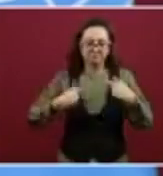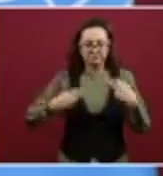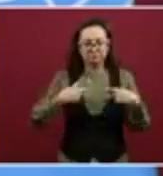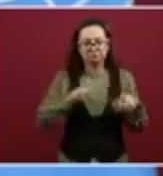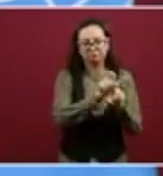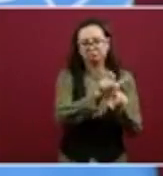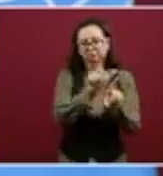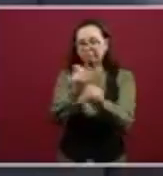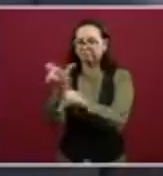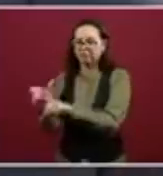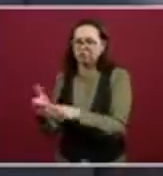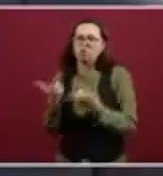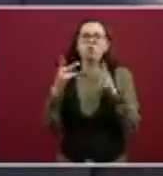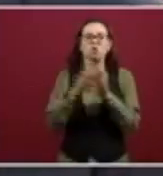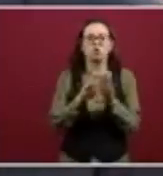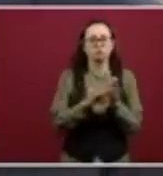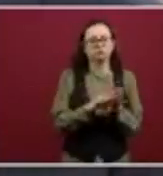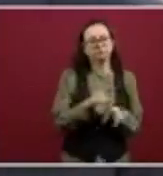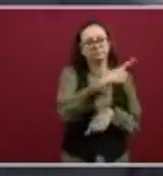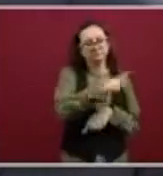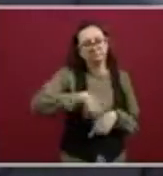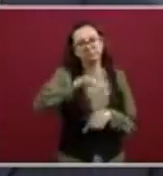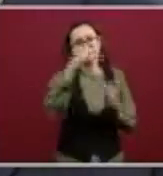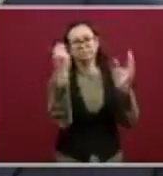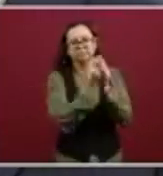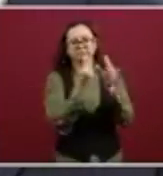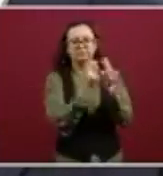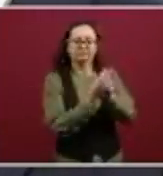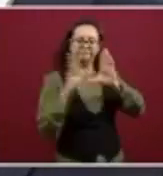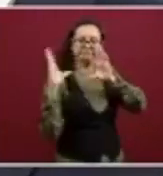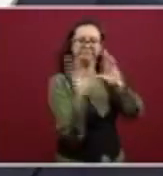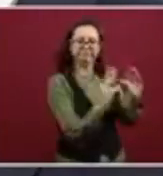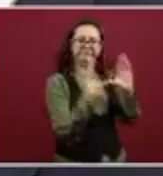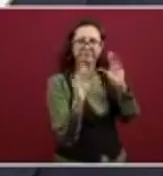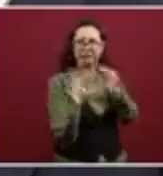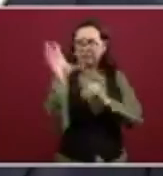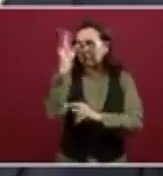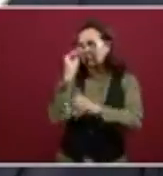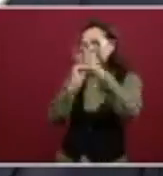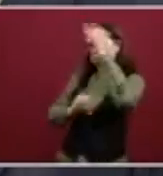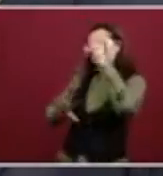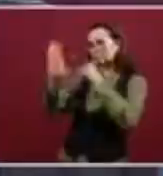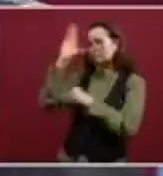formando, se están capacitando, sobre todo en